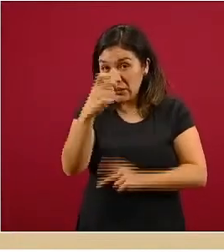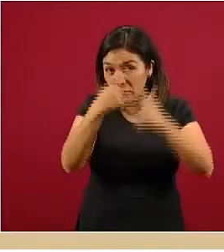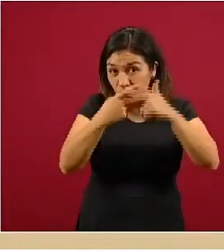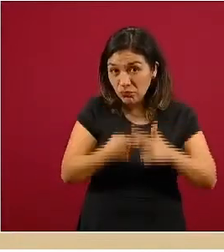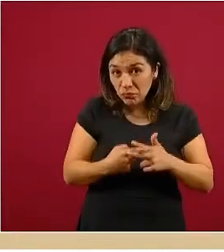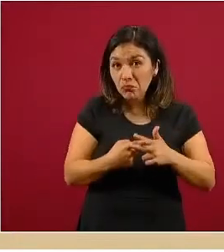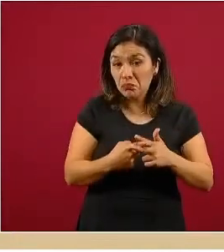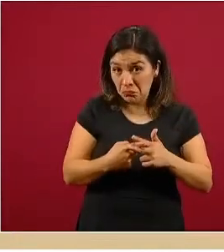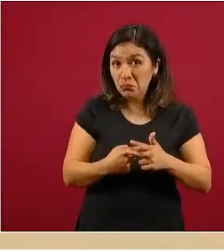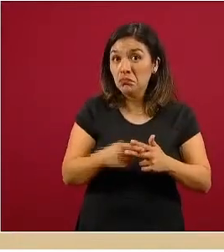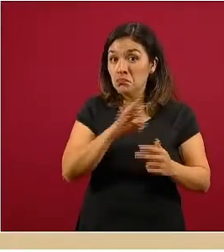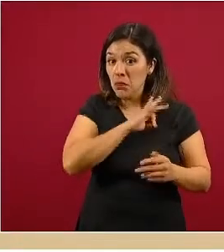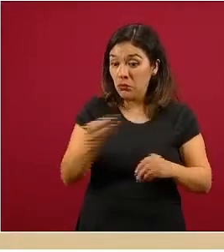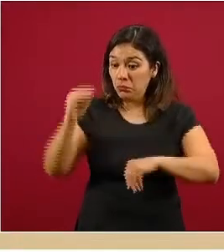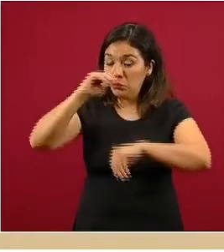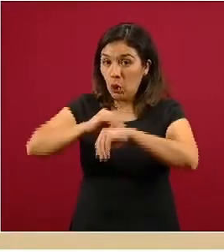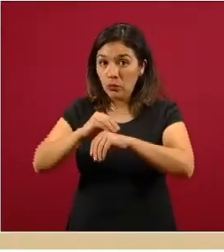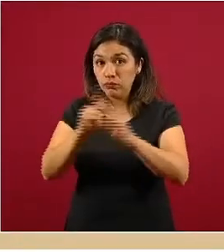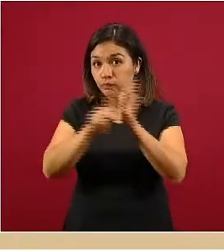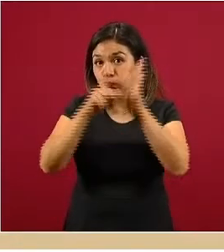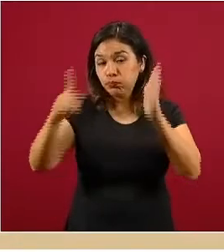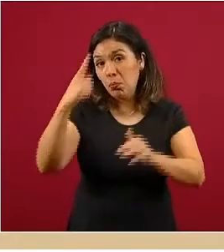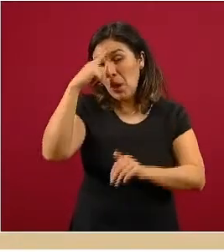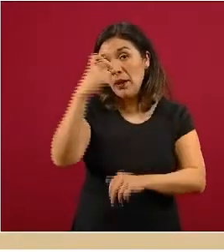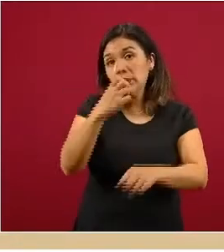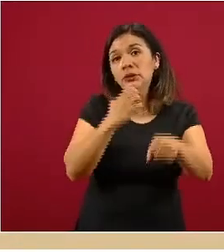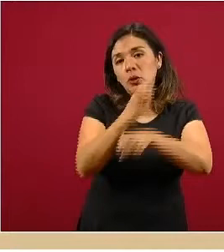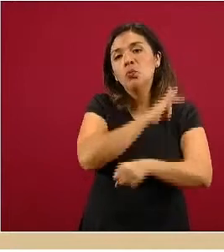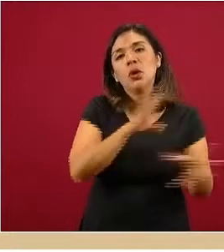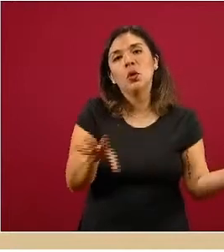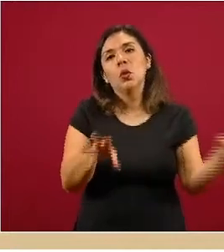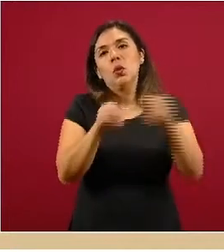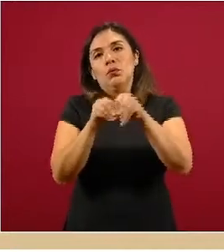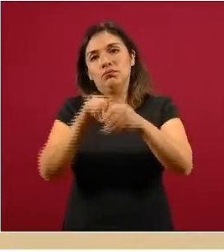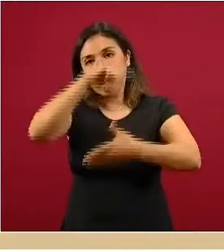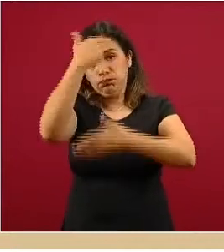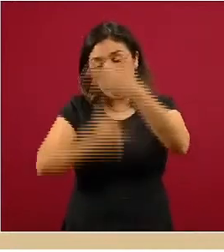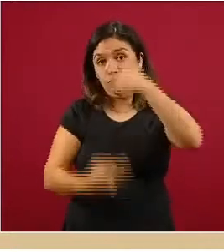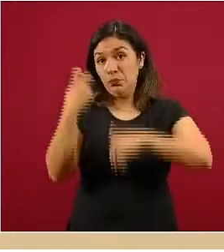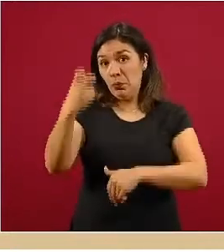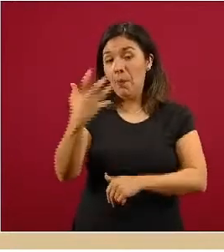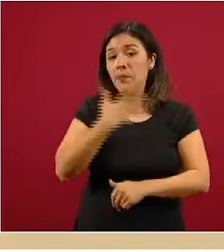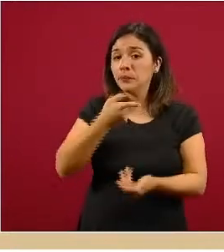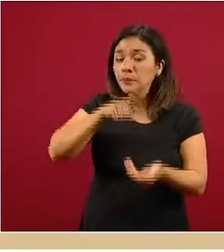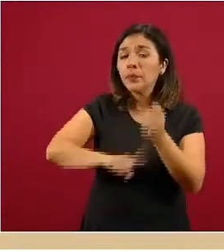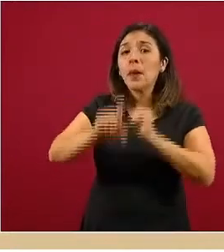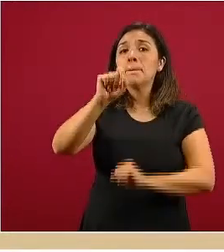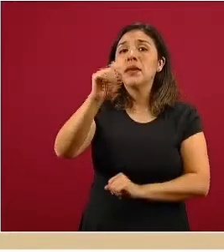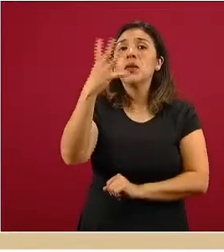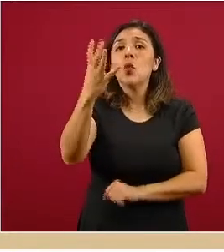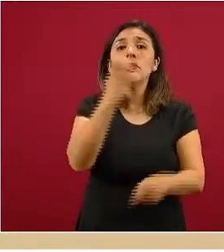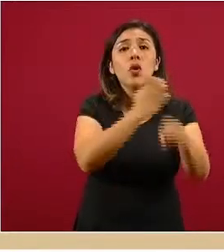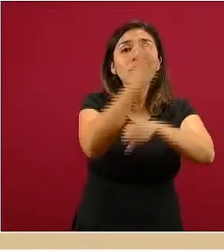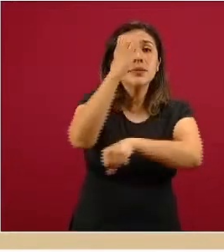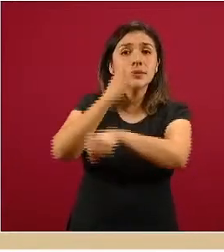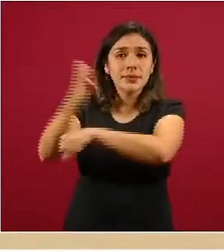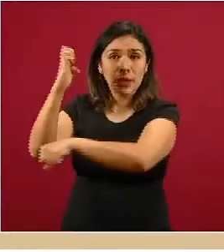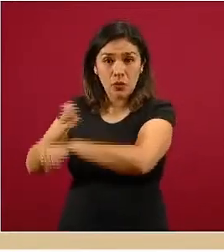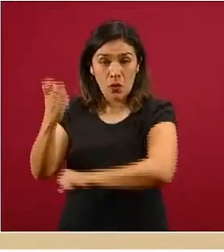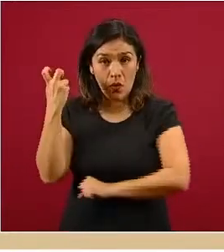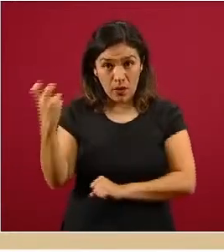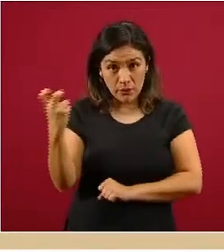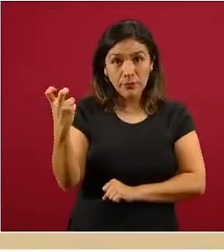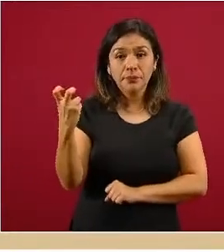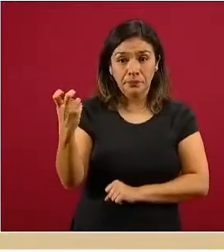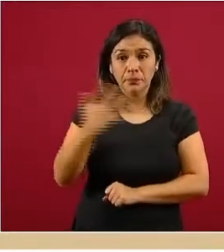Realizamos un análisis de cada estado, de las bases de datos de cada una de las entidades federativas, y tenemos una serie de criterios que van a